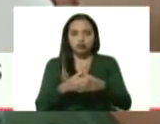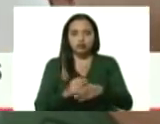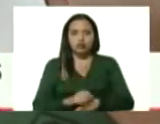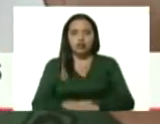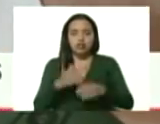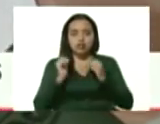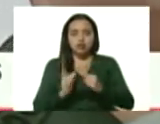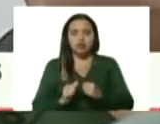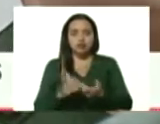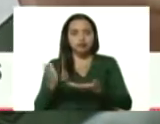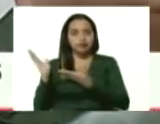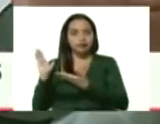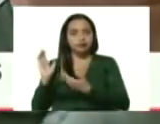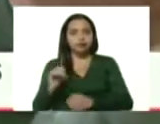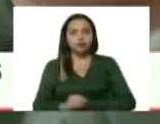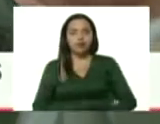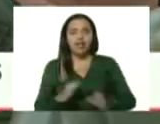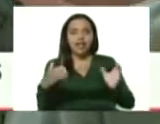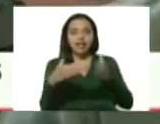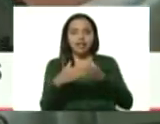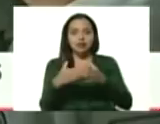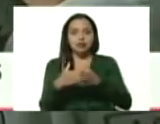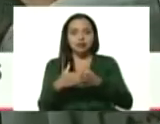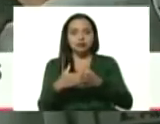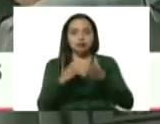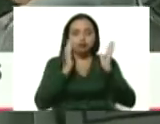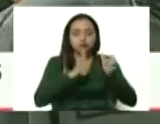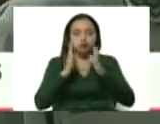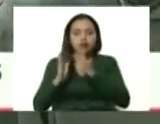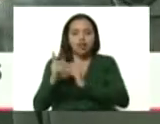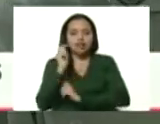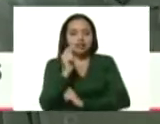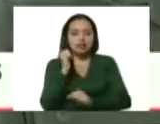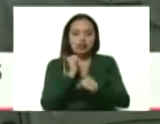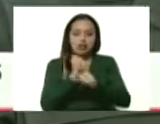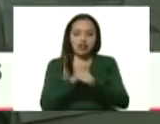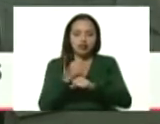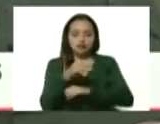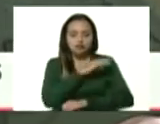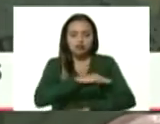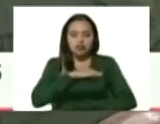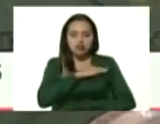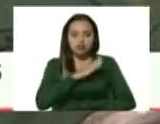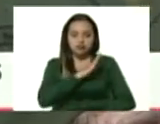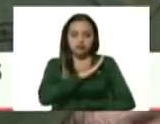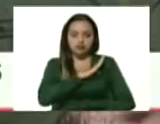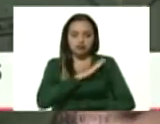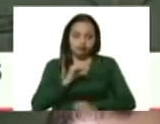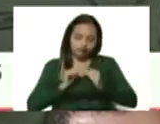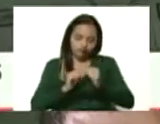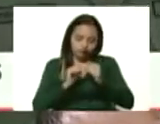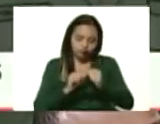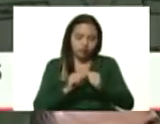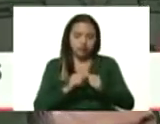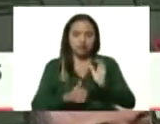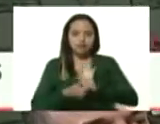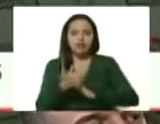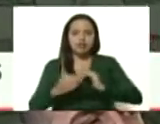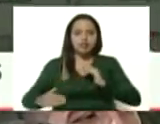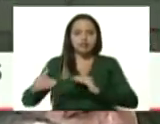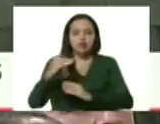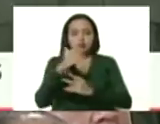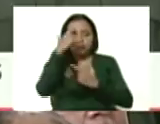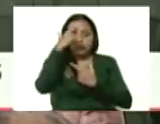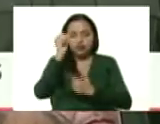un equipo con su distribución de tareas y misiones específicas llevadas al más alto nivel profesional